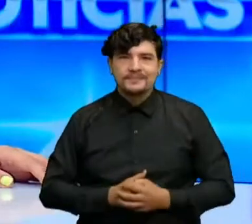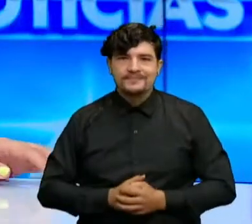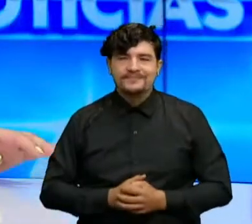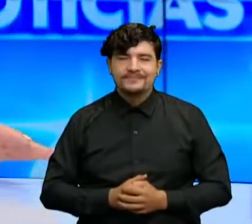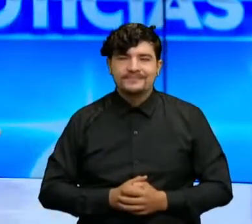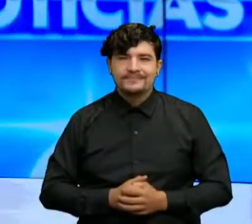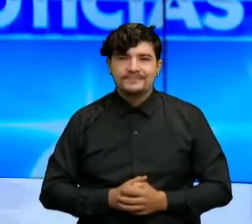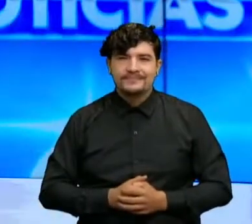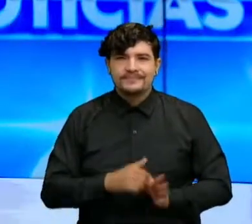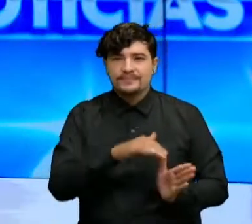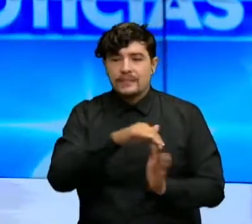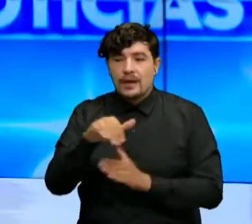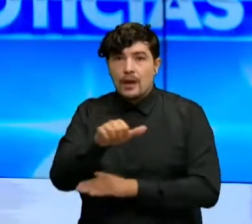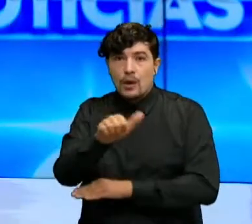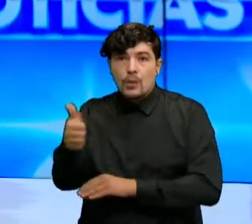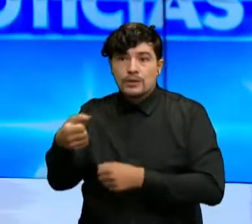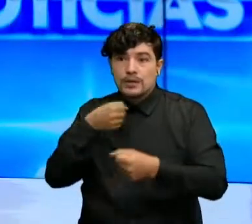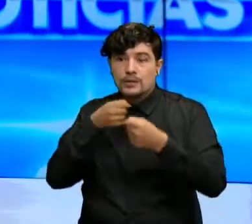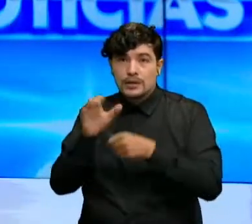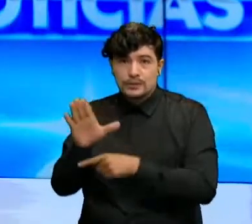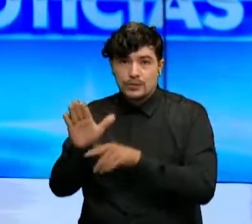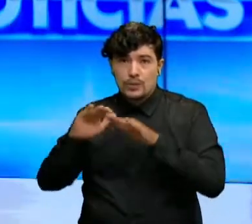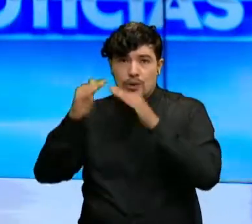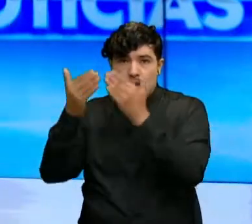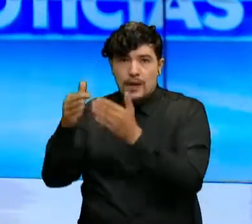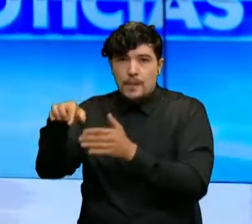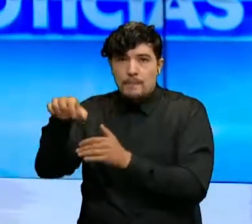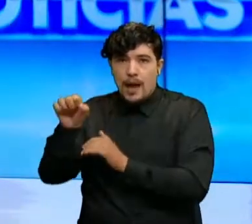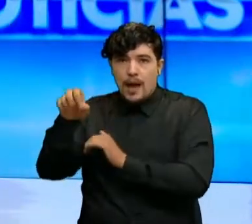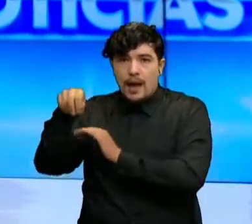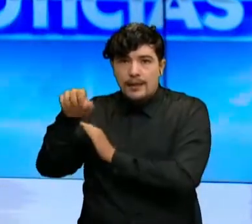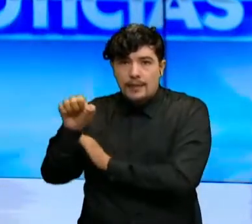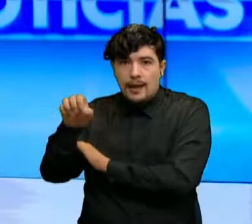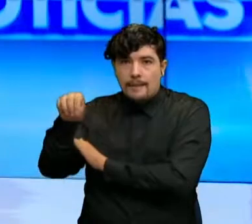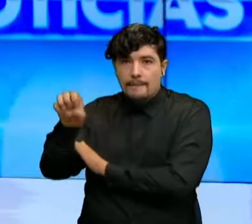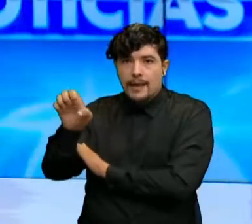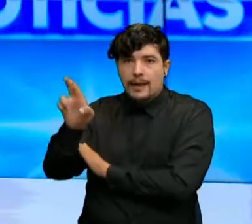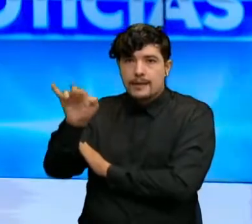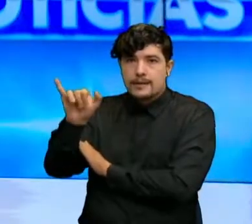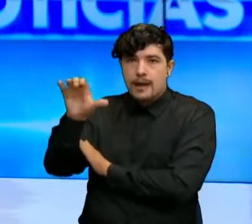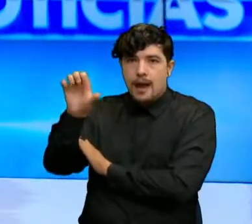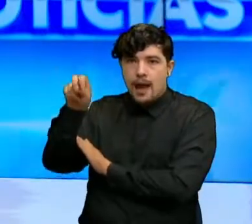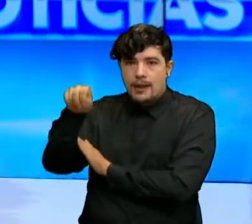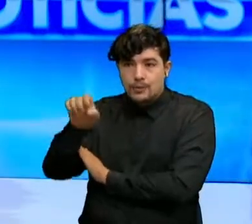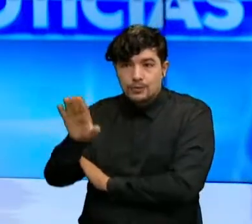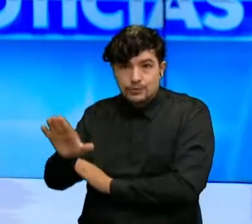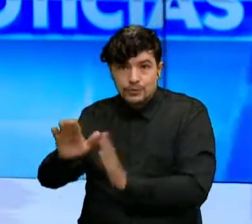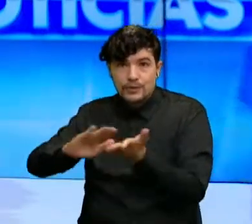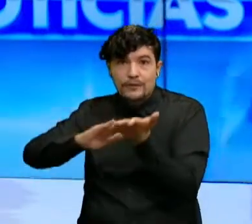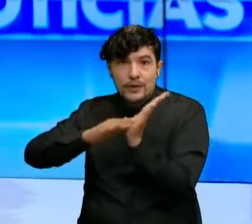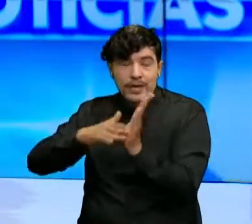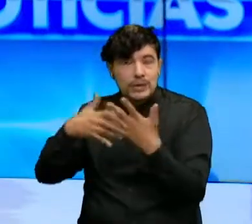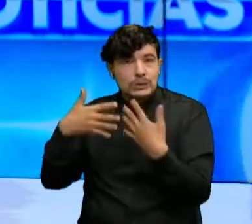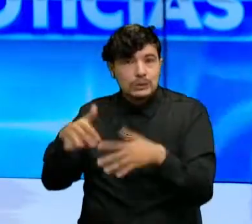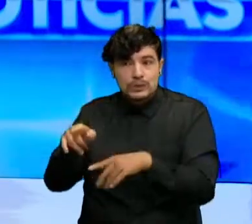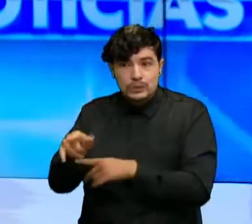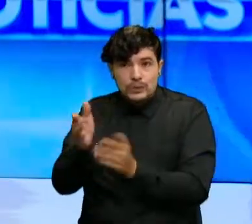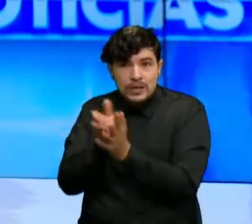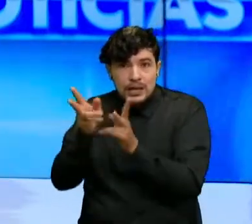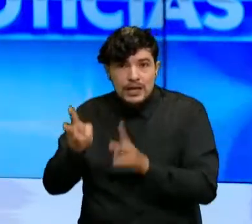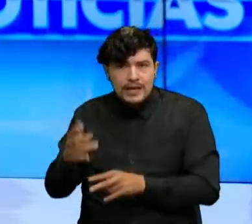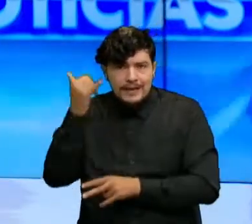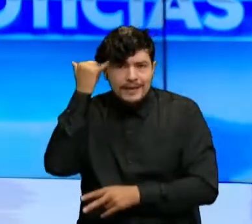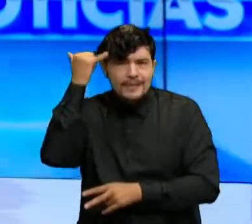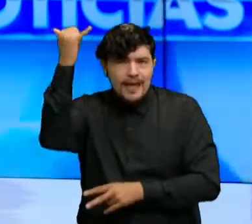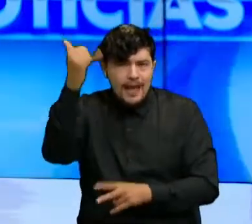En otras noticias, los estudiantes del Colegio Panamericano de Florida Blanca crearon un robot para recoger las basuras que son arrojadas al suelo.